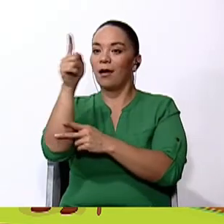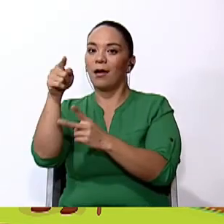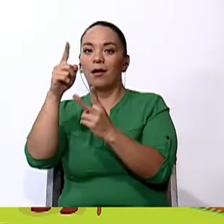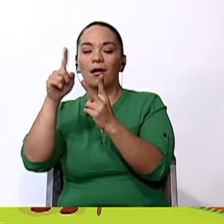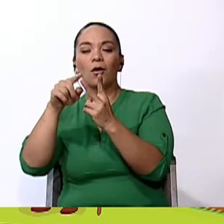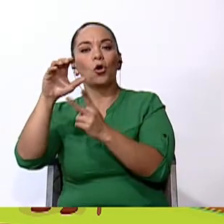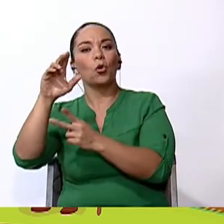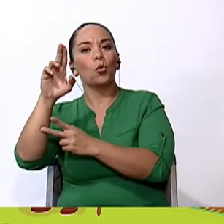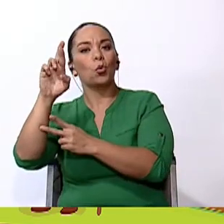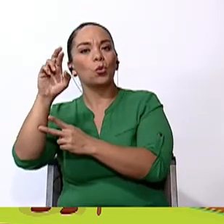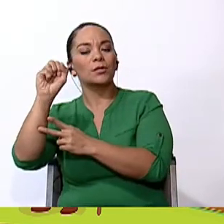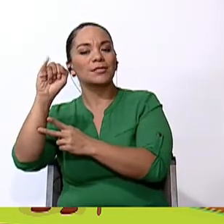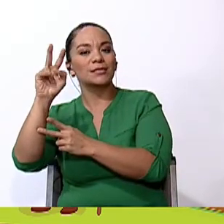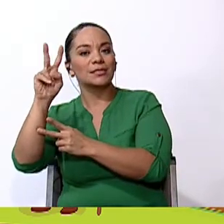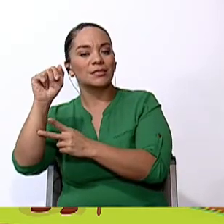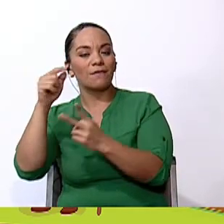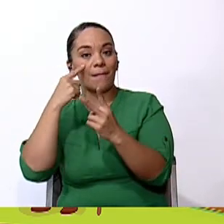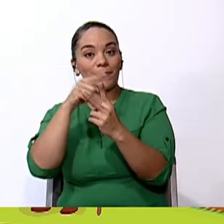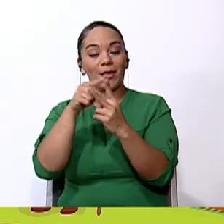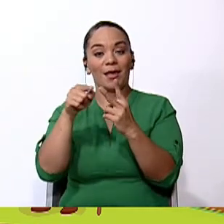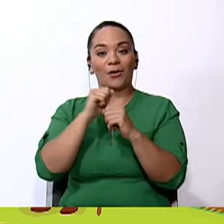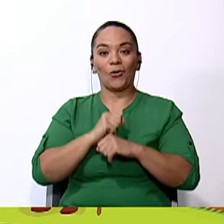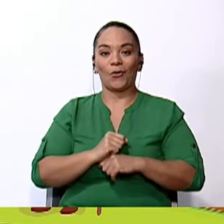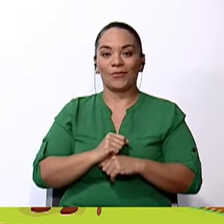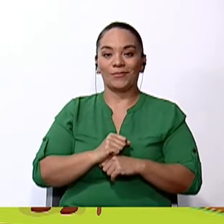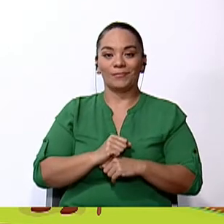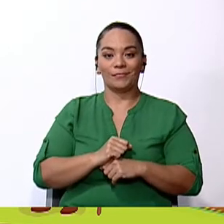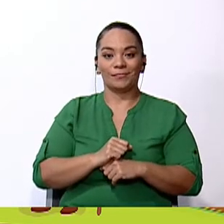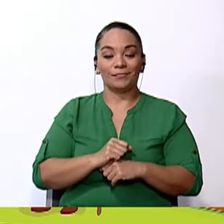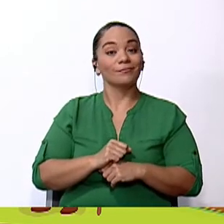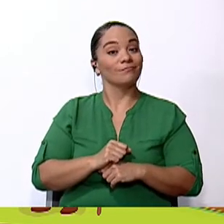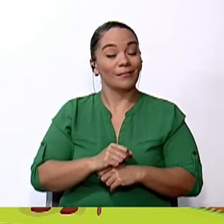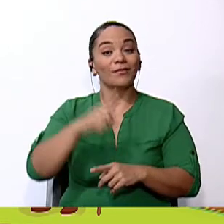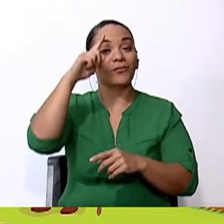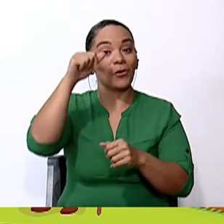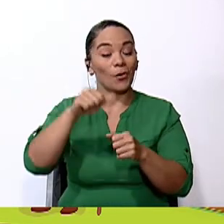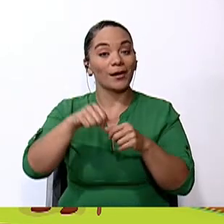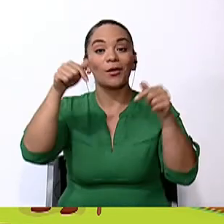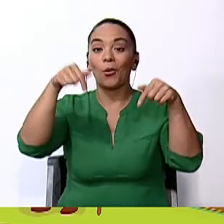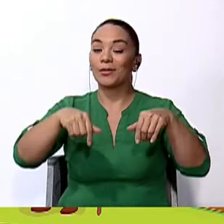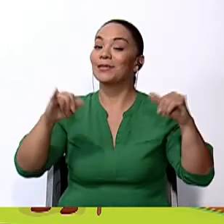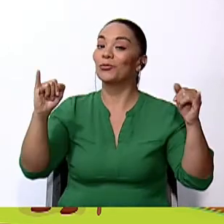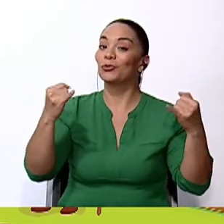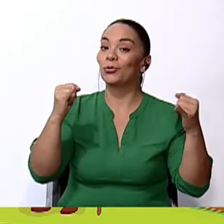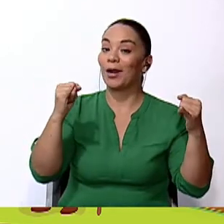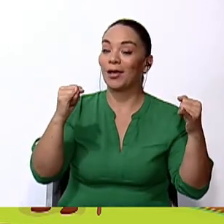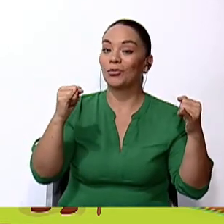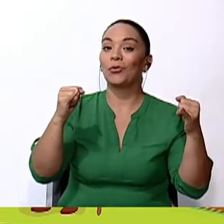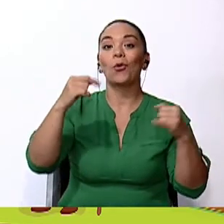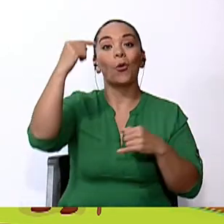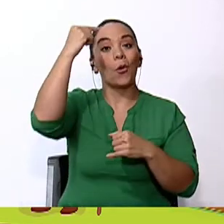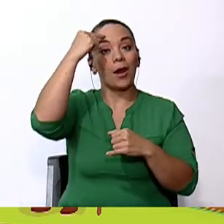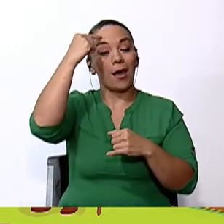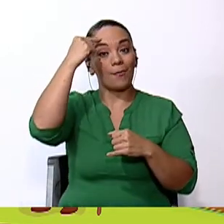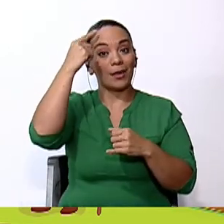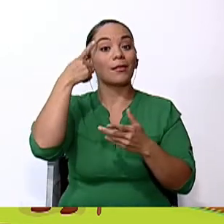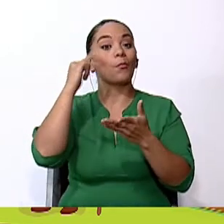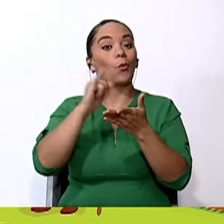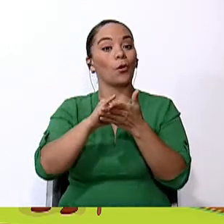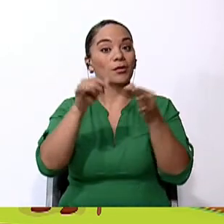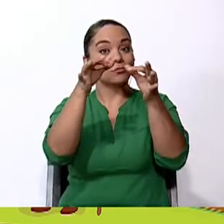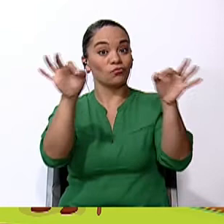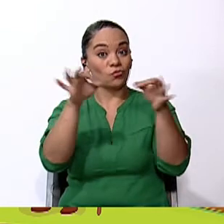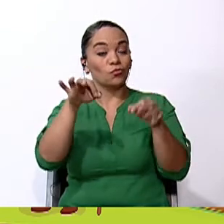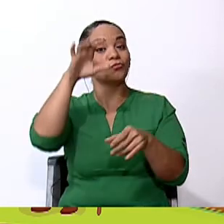esa rima que estaba ahí, la que les acabamos de presentar. Recuerden que hoy estamos jugando con nuestra mente también, con